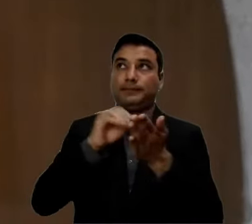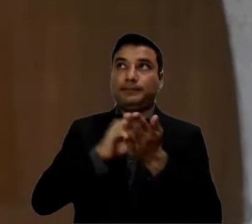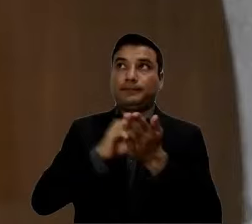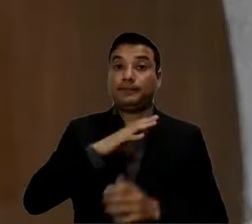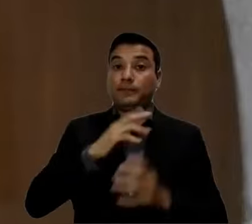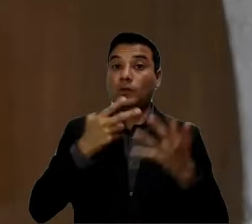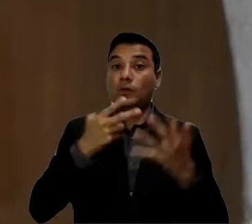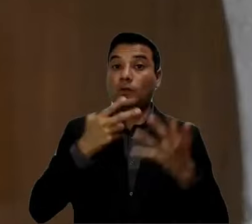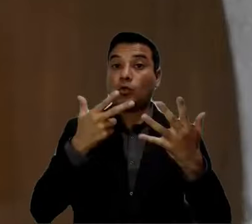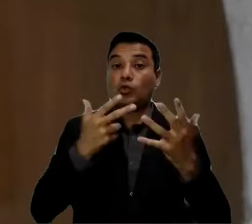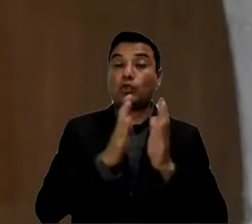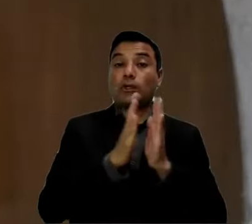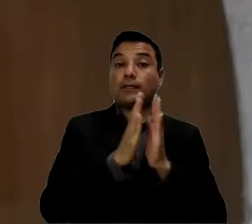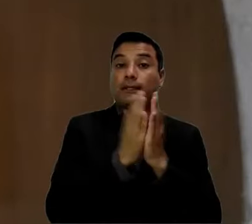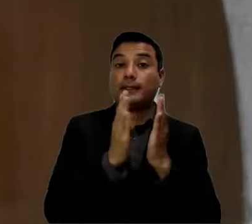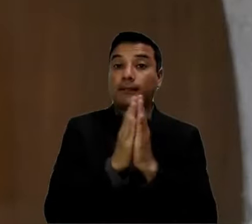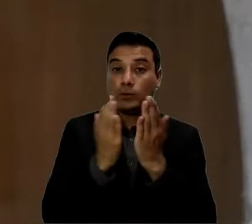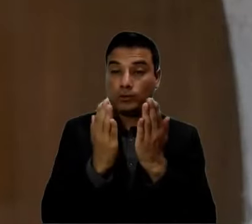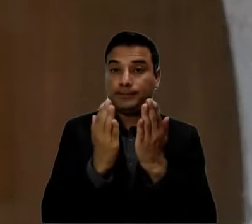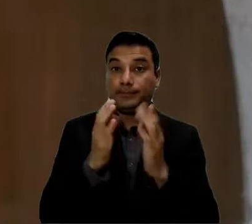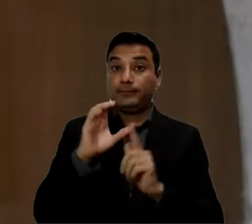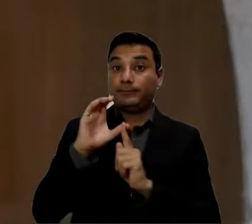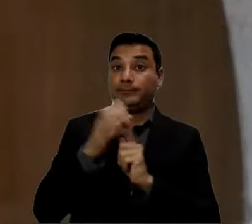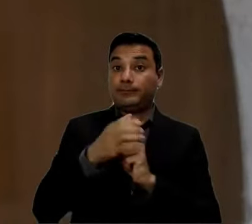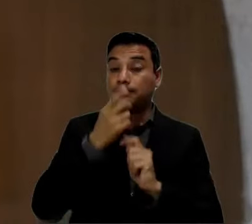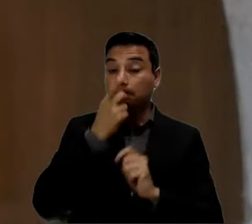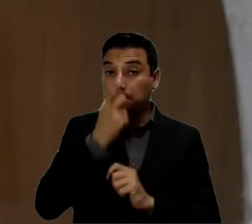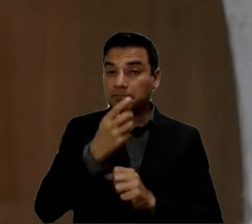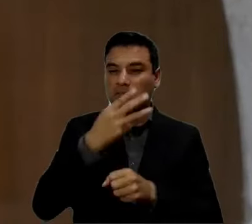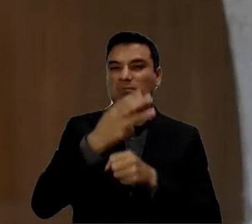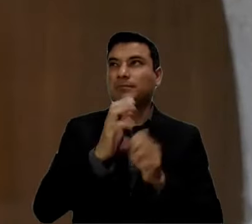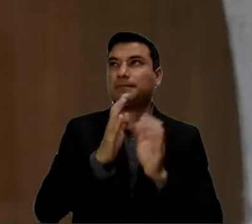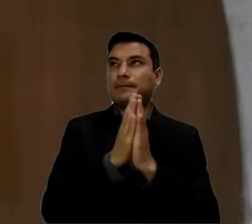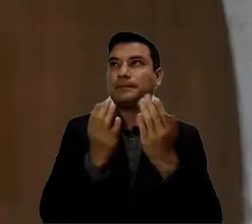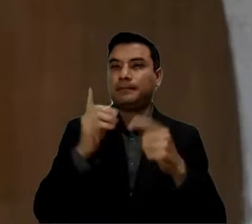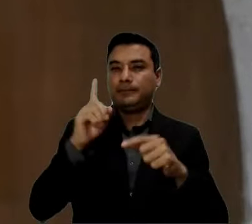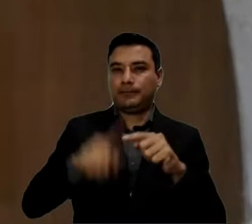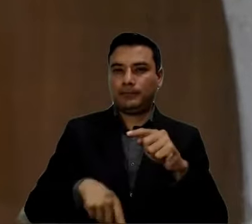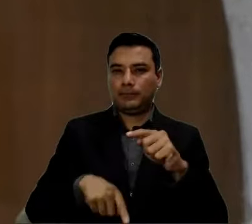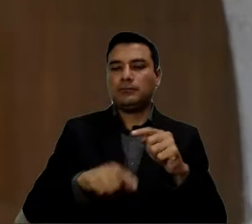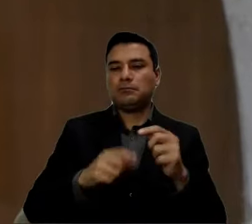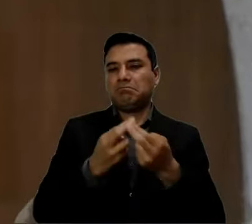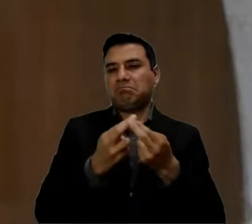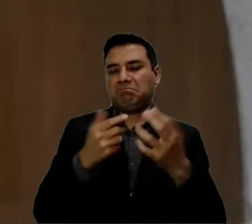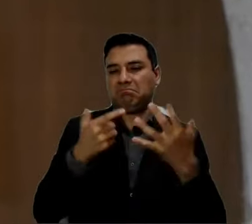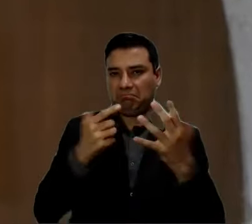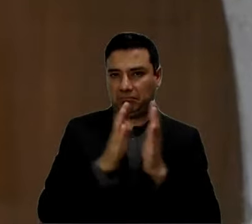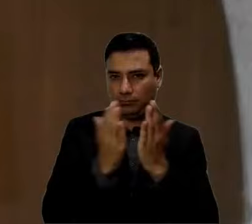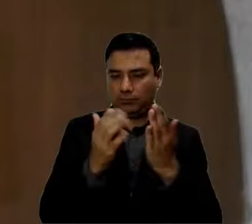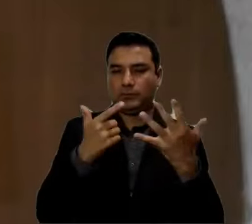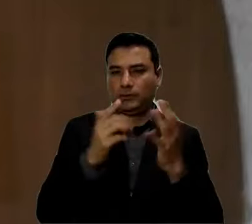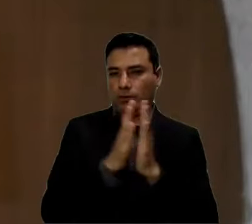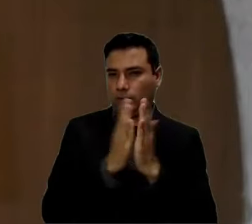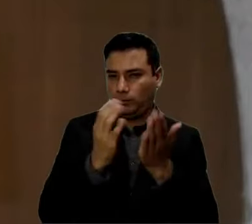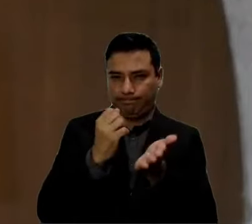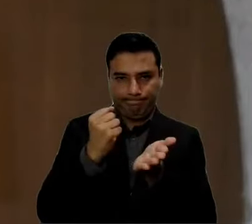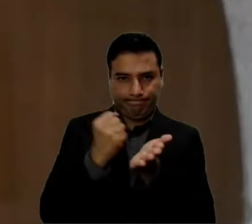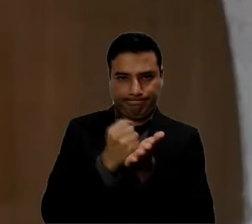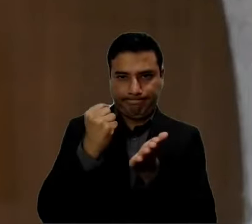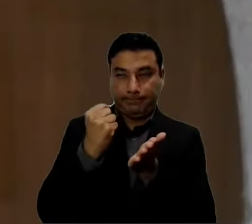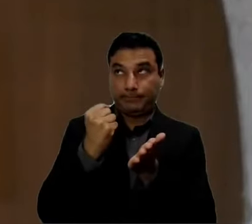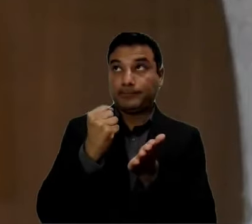libros, se decide en comisiones quitar el tercero, quedan 7, se aprueban 7. Sin